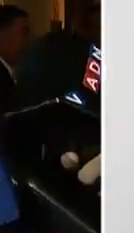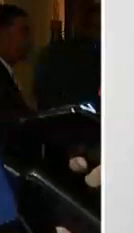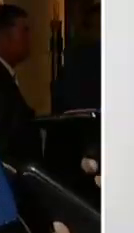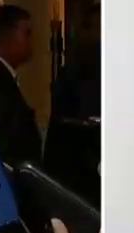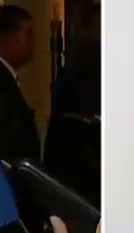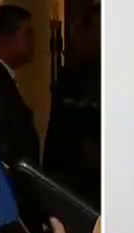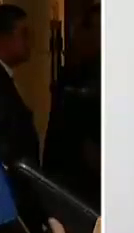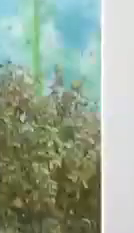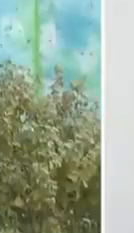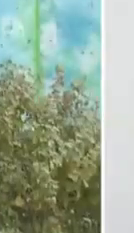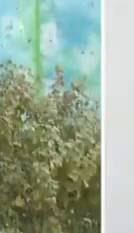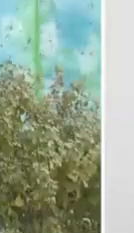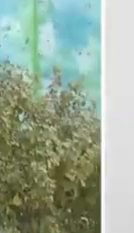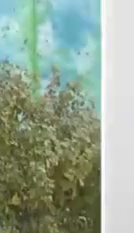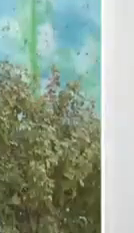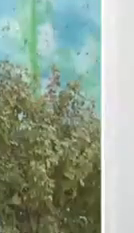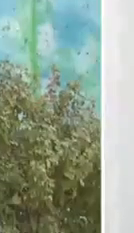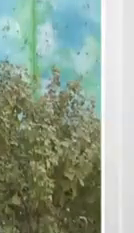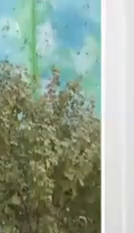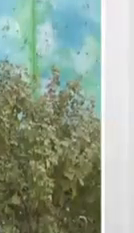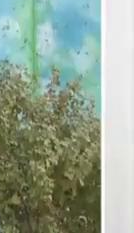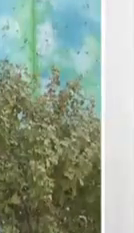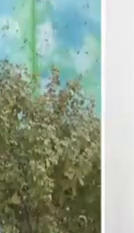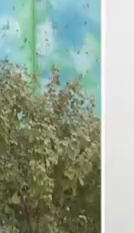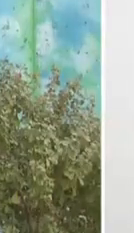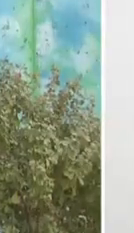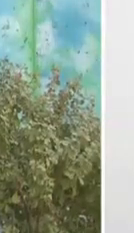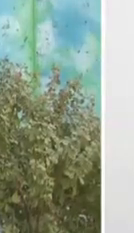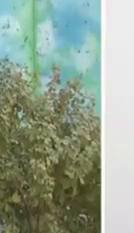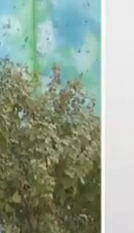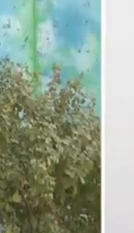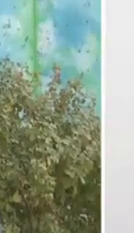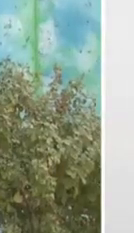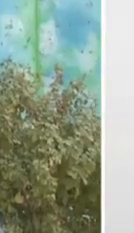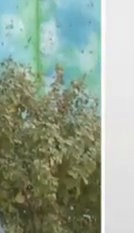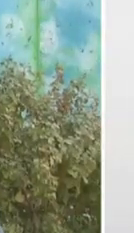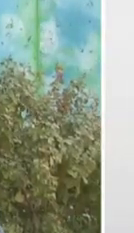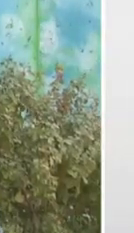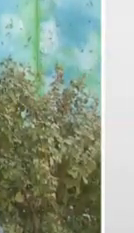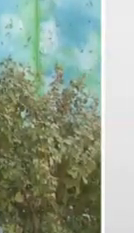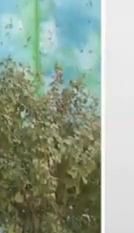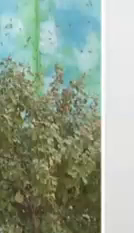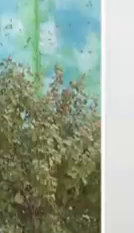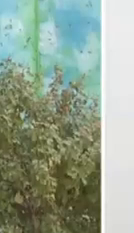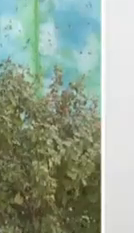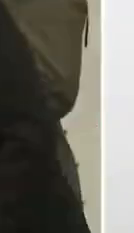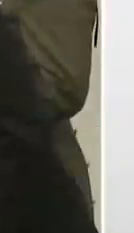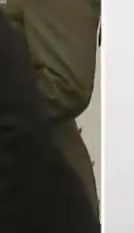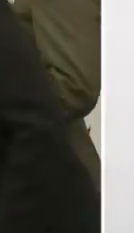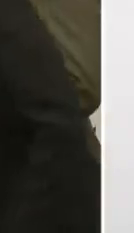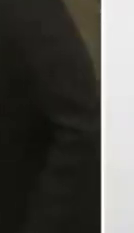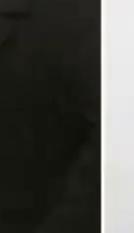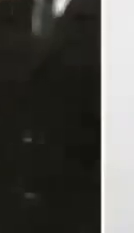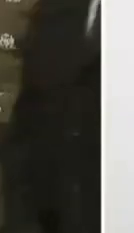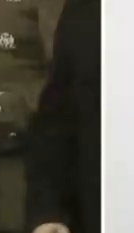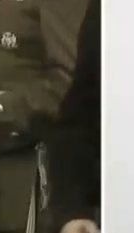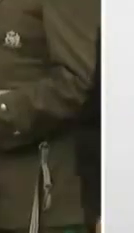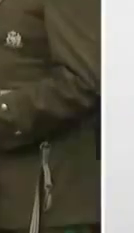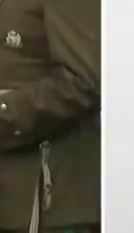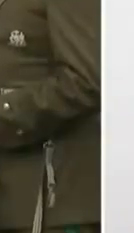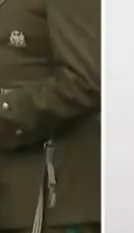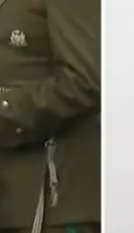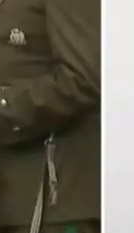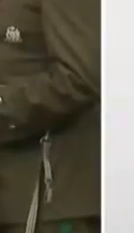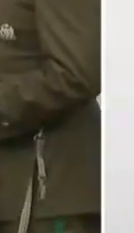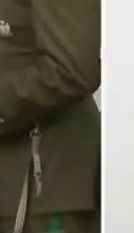pasando en el norte, sino que eso es o le incumbe a el Ministerio de Interior. Eso, ¿cómo lo ven ustedes en